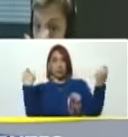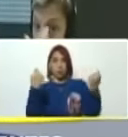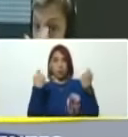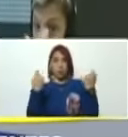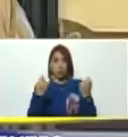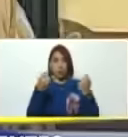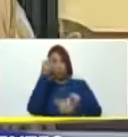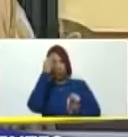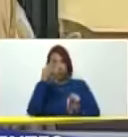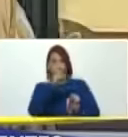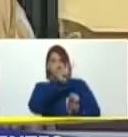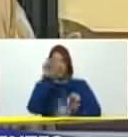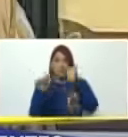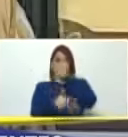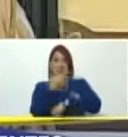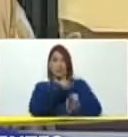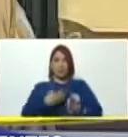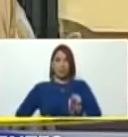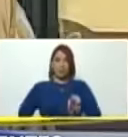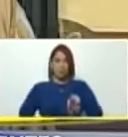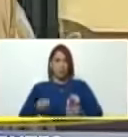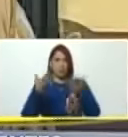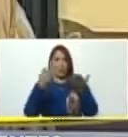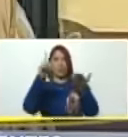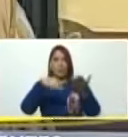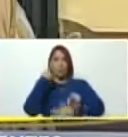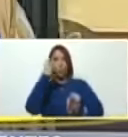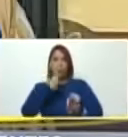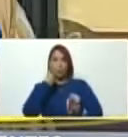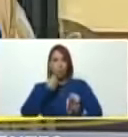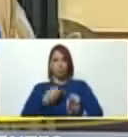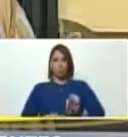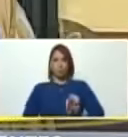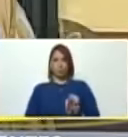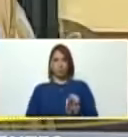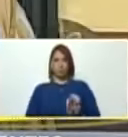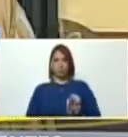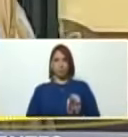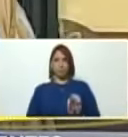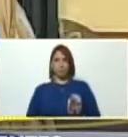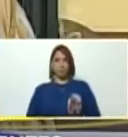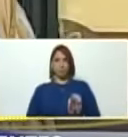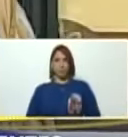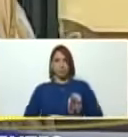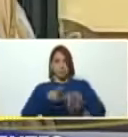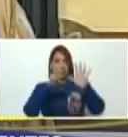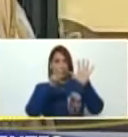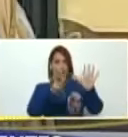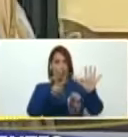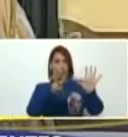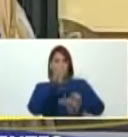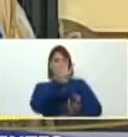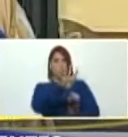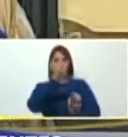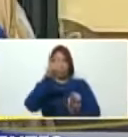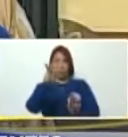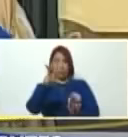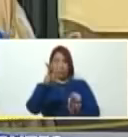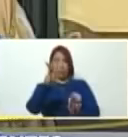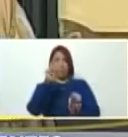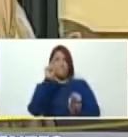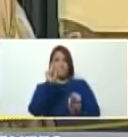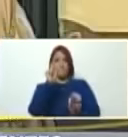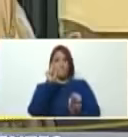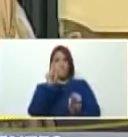de Vicepresidentes, le quiero regalar, sobre todo a la juventud, siendo las 7 y 42 minutos,